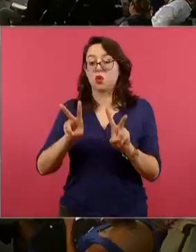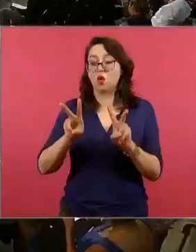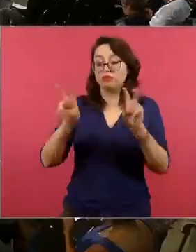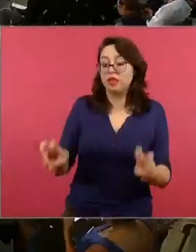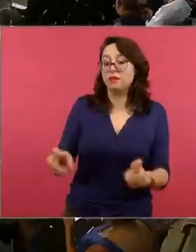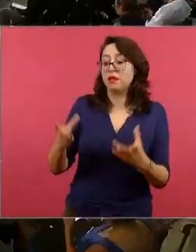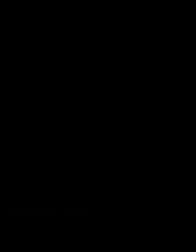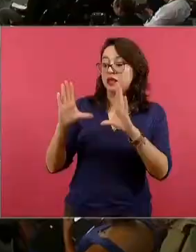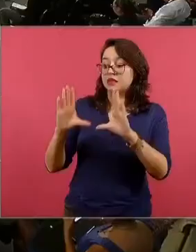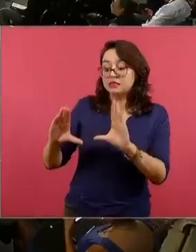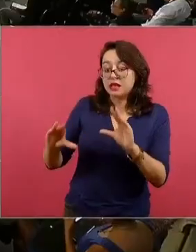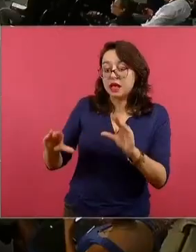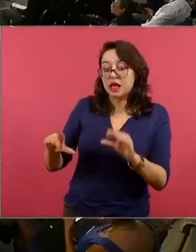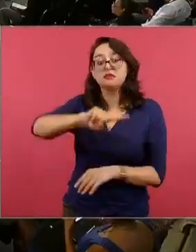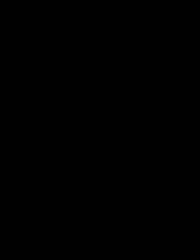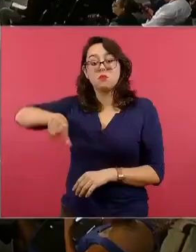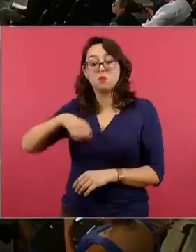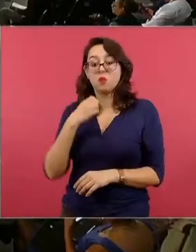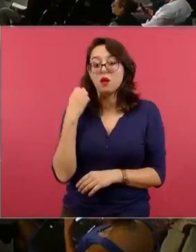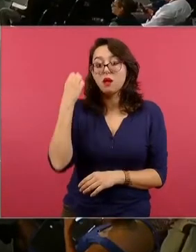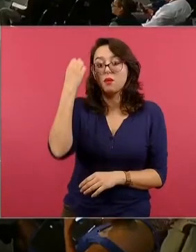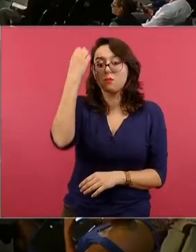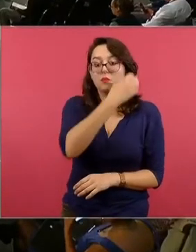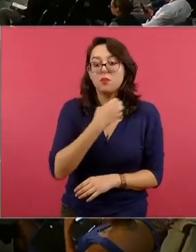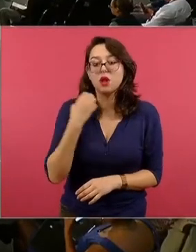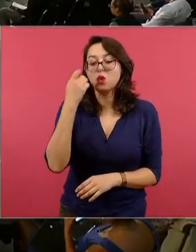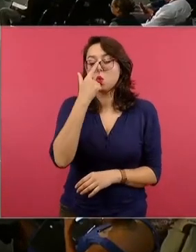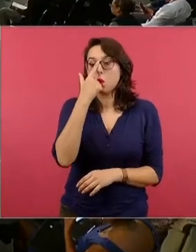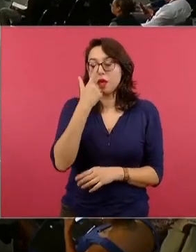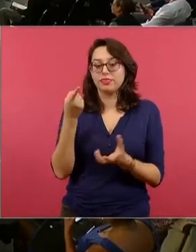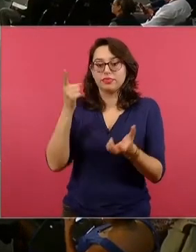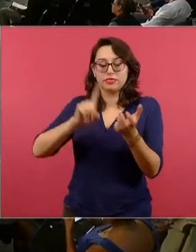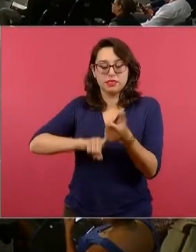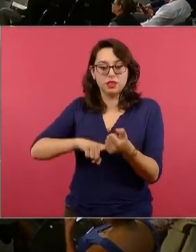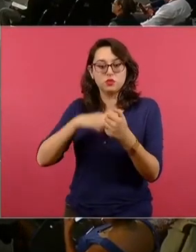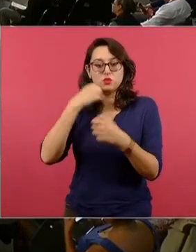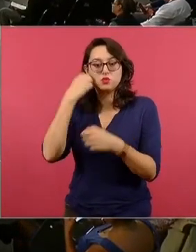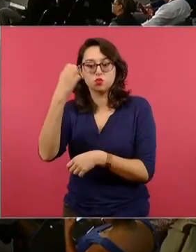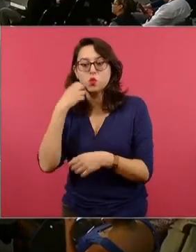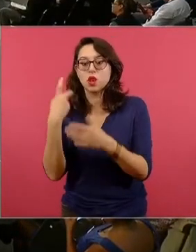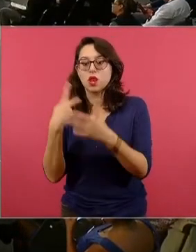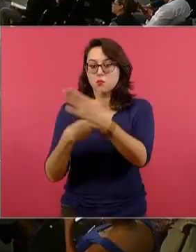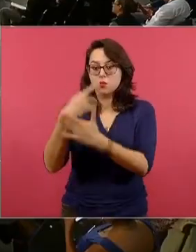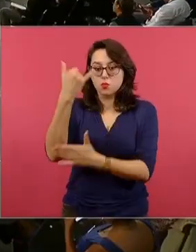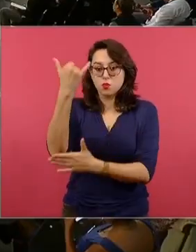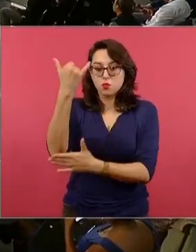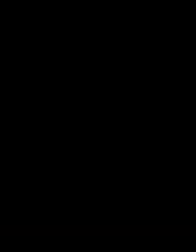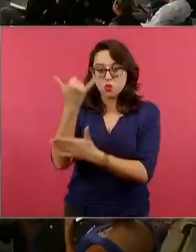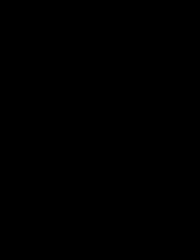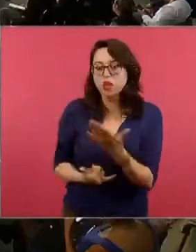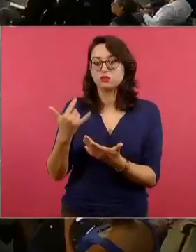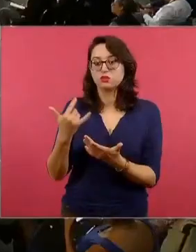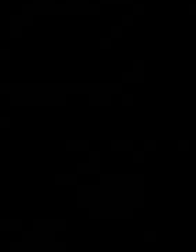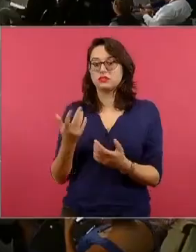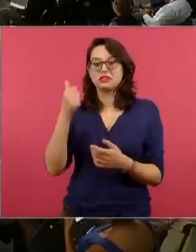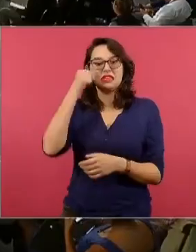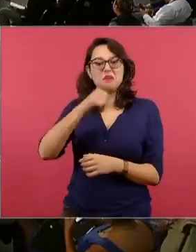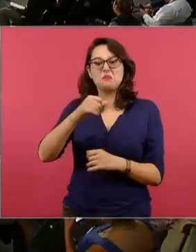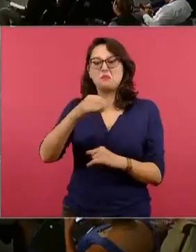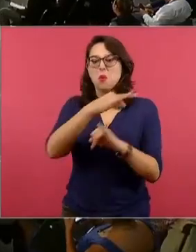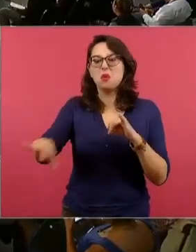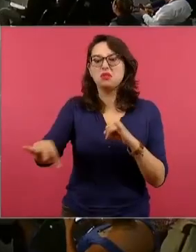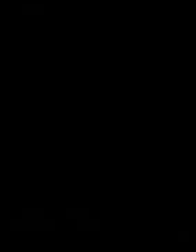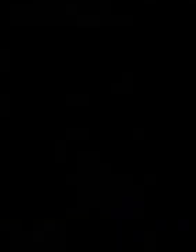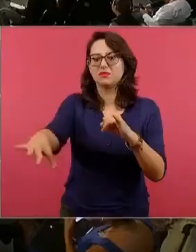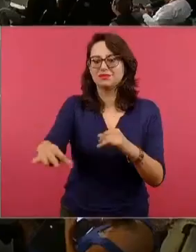evaluación como un proyecto de trabajo en la escuela, la evaluación formativa como algo que